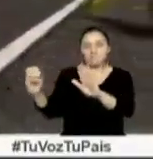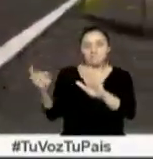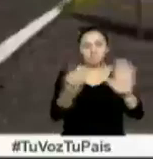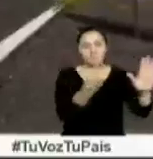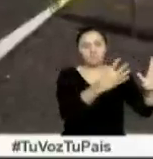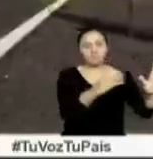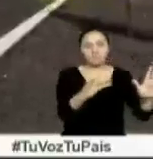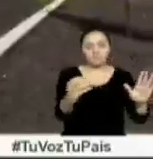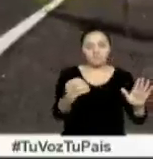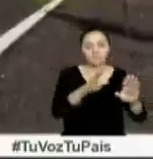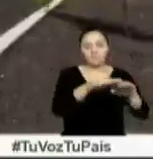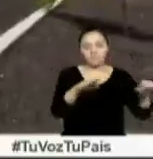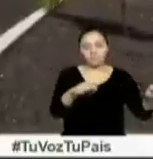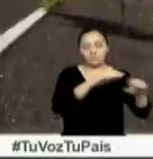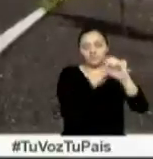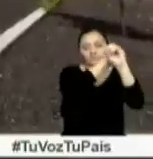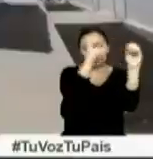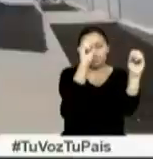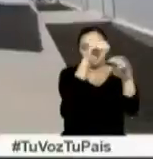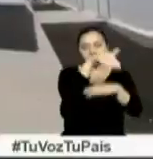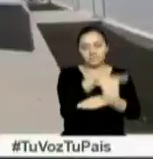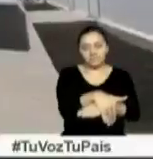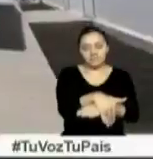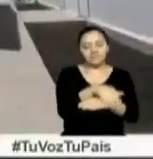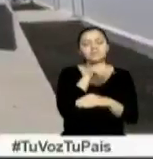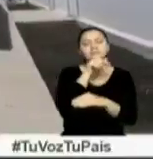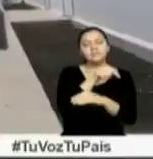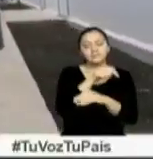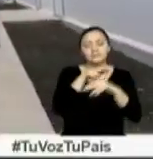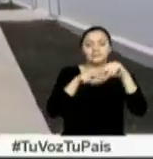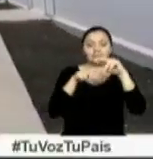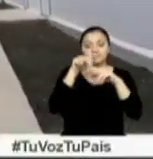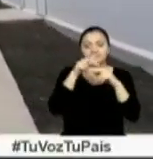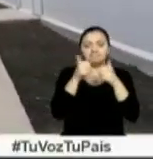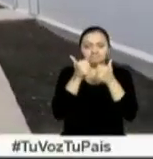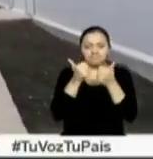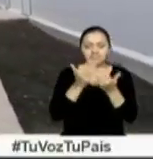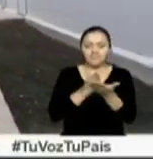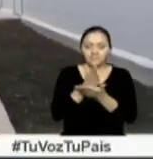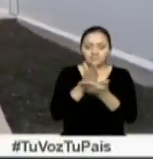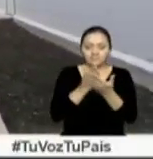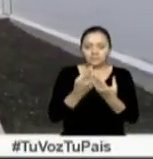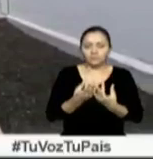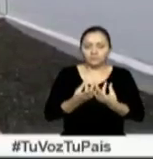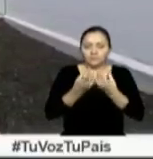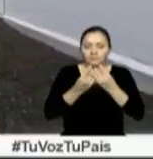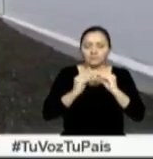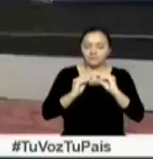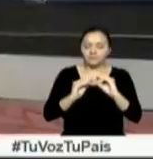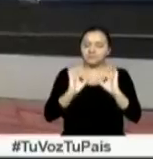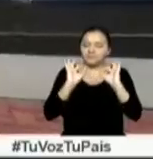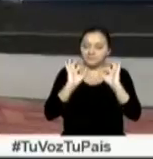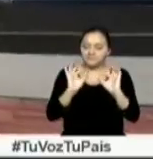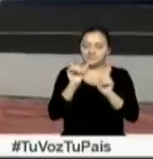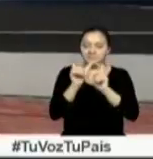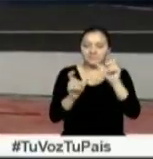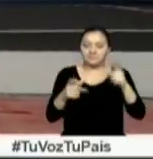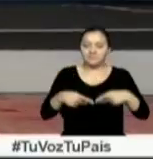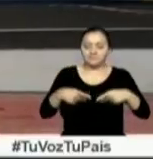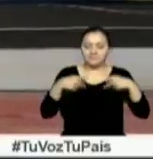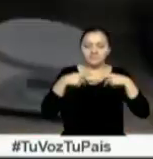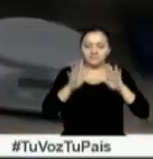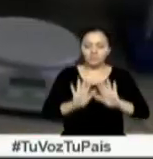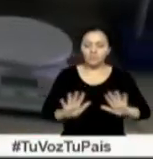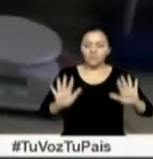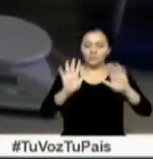estudiantes por jornada la infraestructura educativa garantiza el acceso y la calidad de la educación a los habitantes del territorio